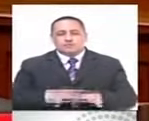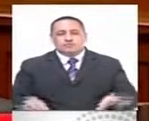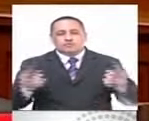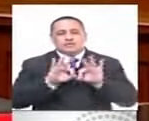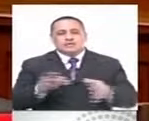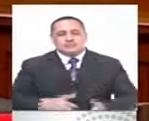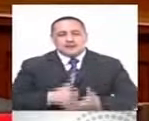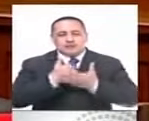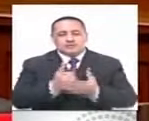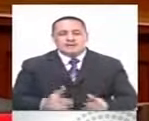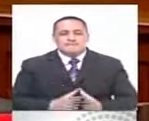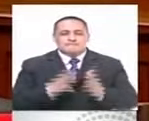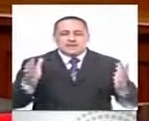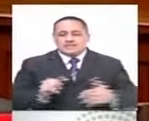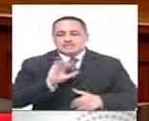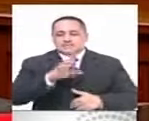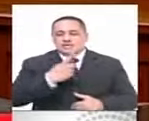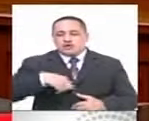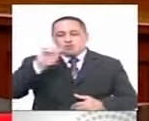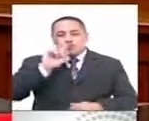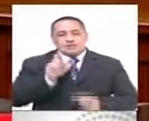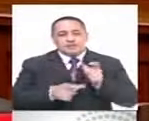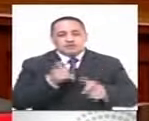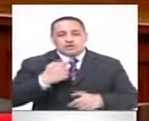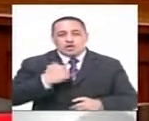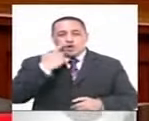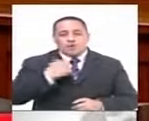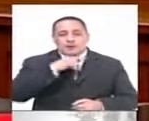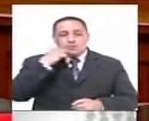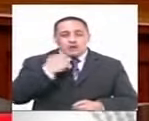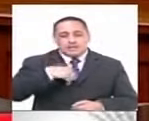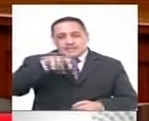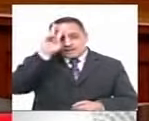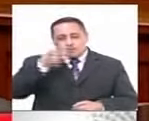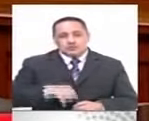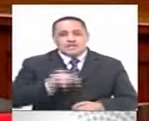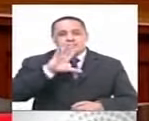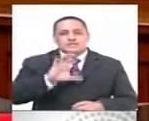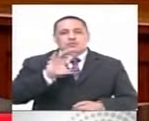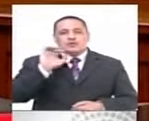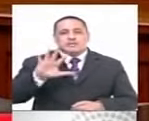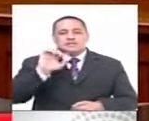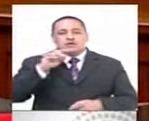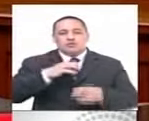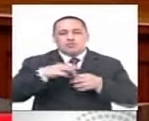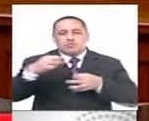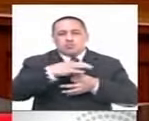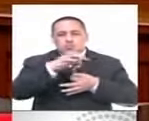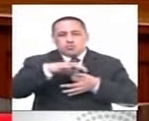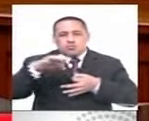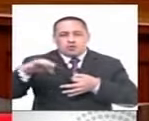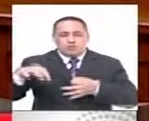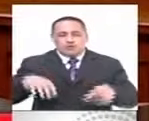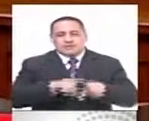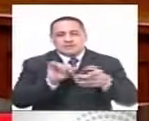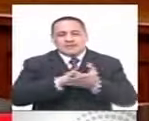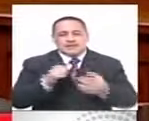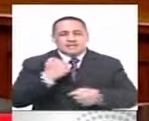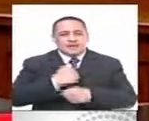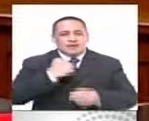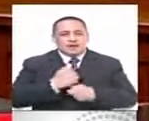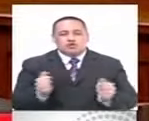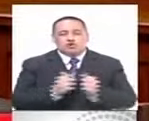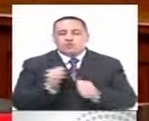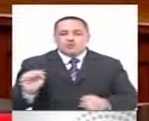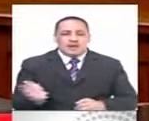favorecer a más de 5 millones de peruanas y peruanos de 55 pueblos indígenas, constituyéndose como